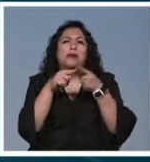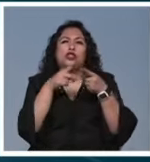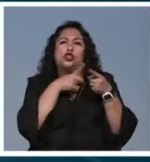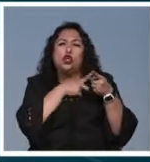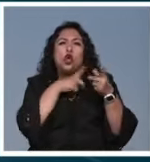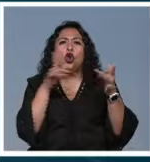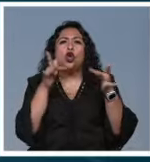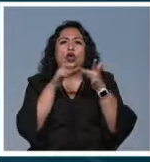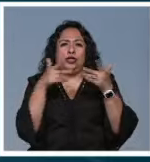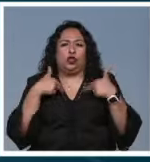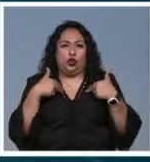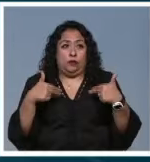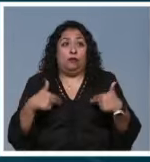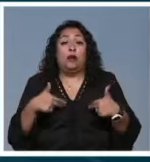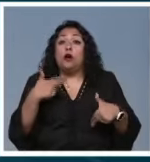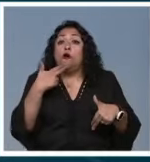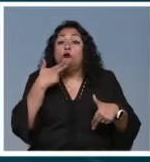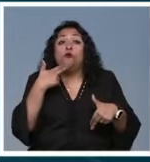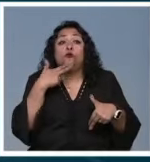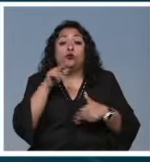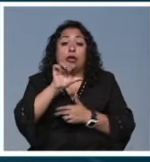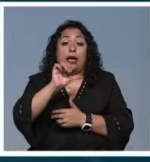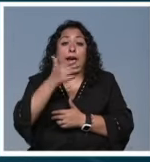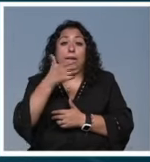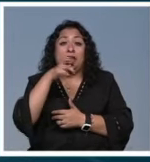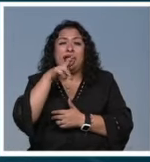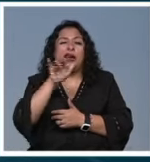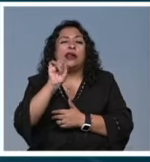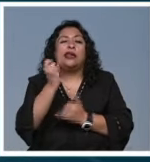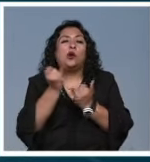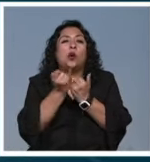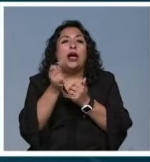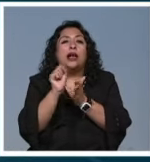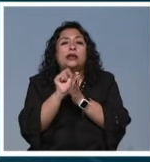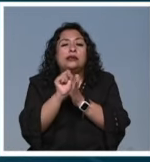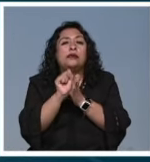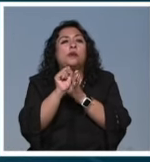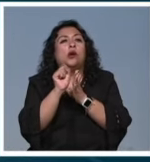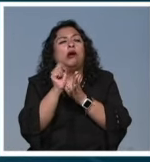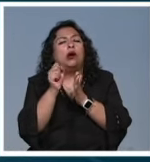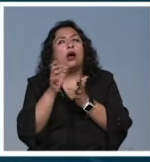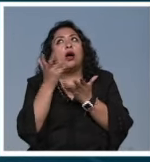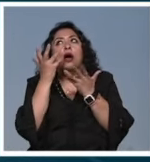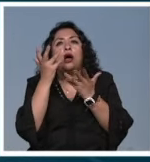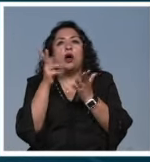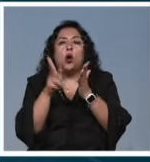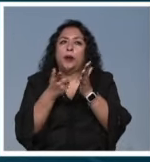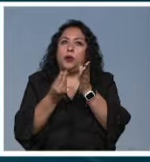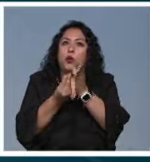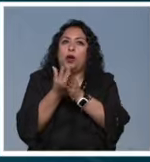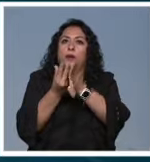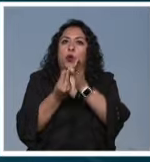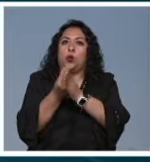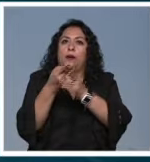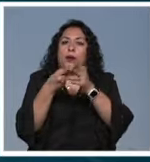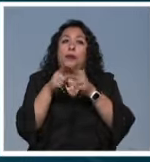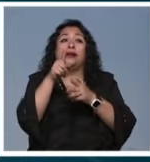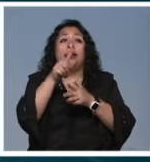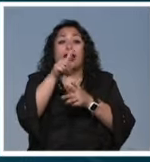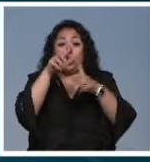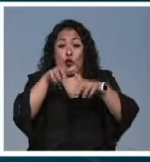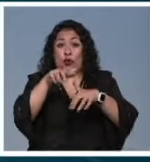y conexión humana, utilizando el Ameagari como un símbolo recurrente de esperanza y nuevos comienzos. Las escenas después de la